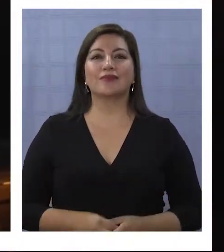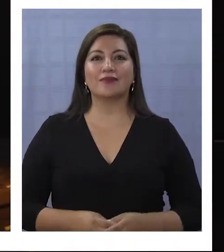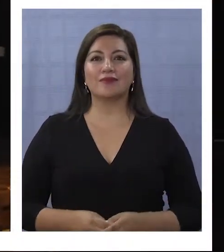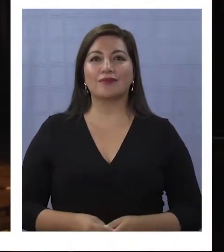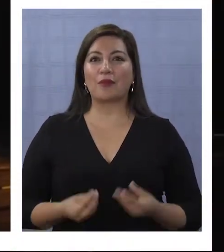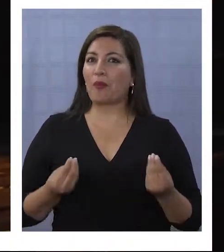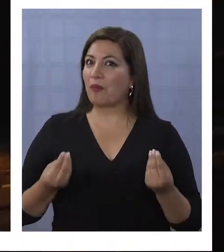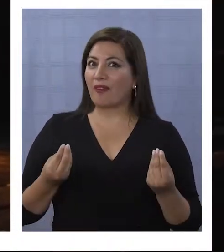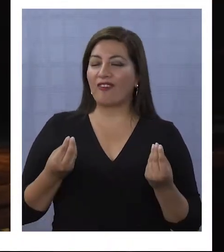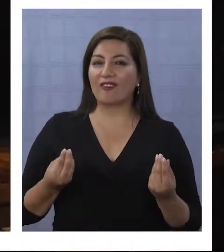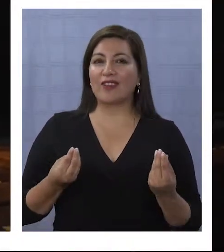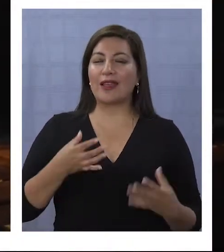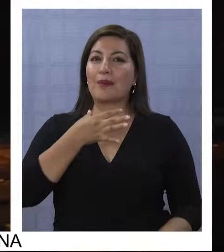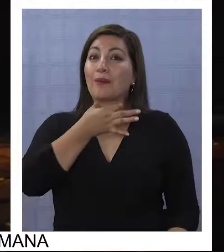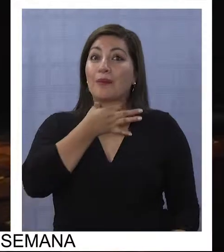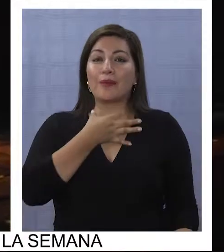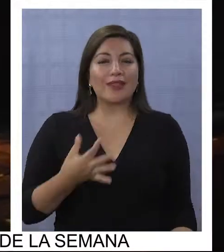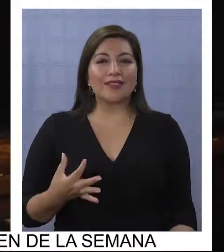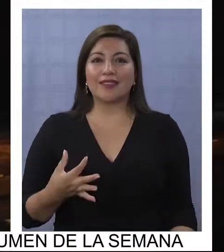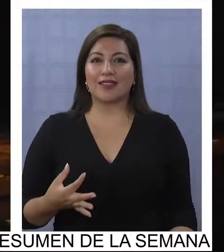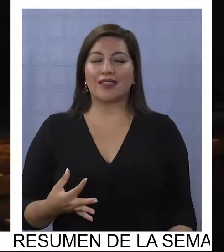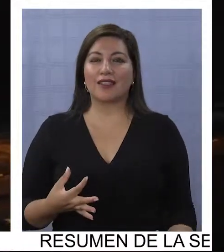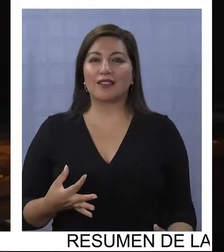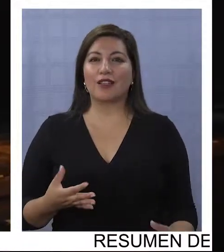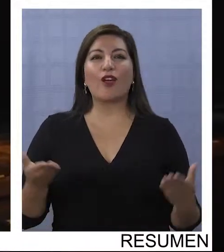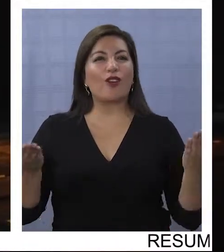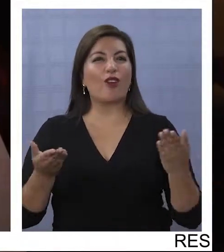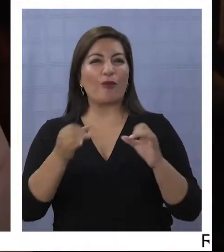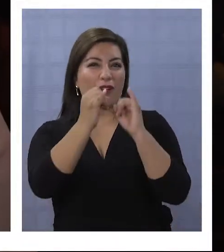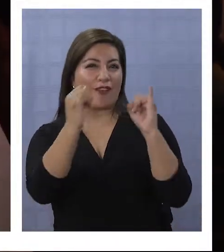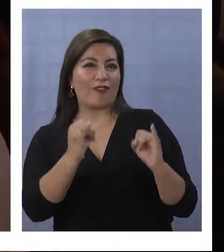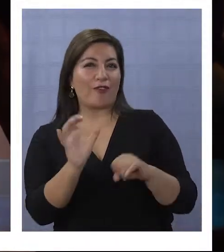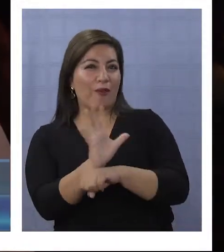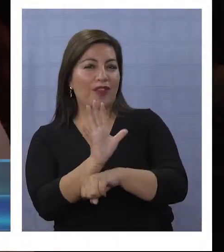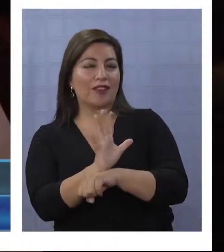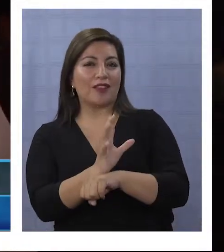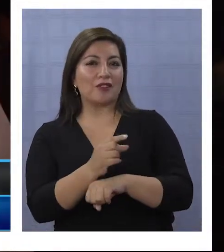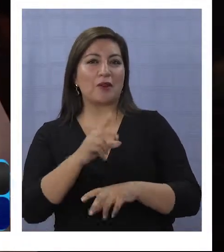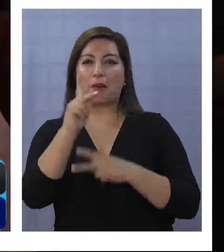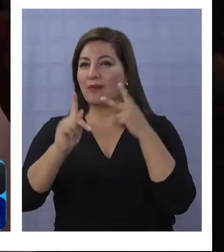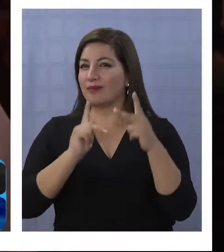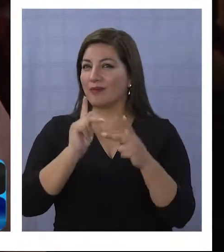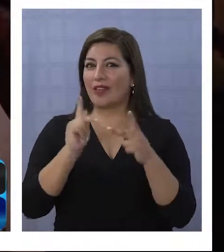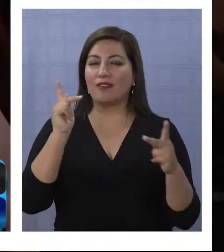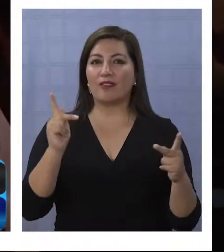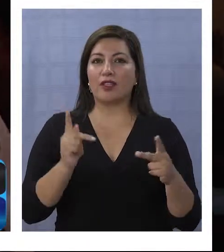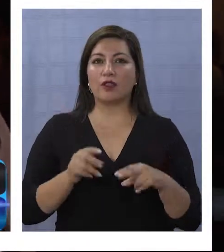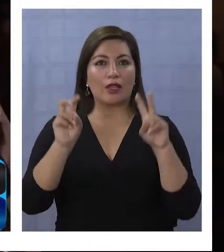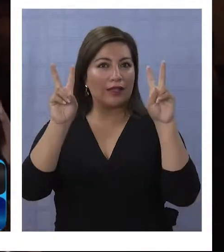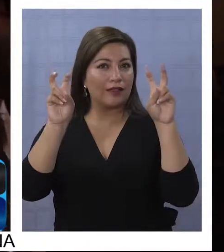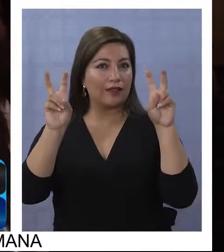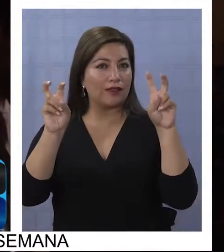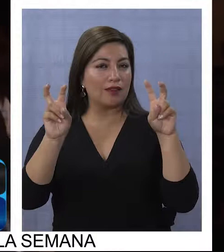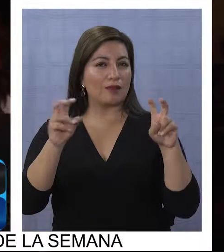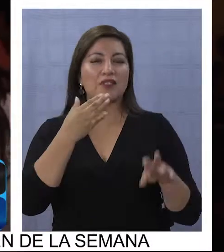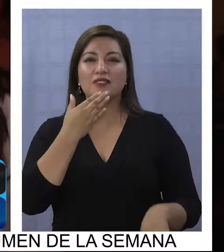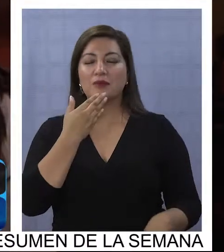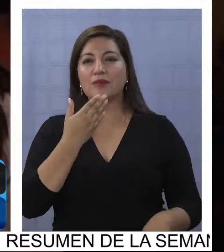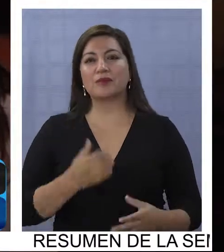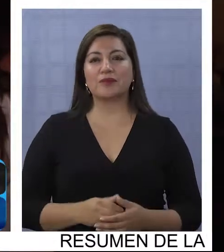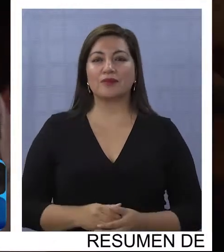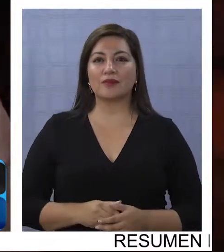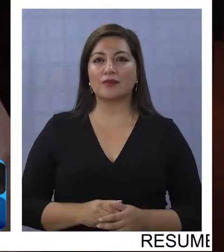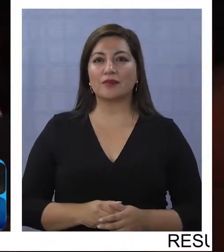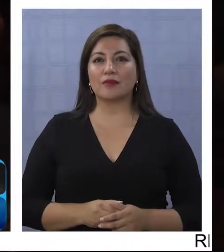súper buena. Sí, me encantó la manera en que actuaron, todo, lo encuentro perfecto. La temática también, lo encontré. ¿Viste